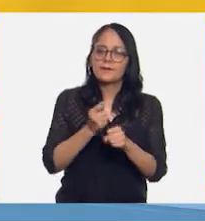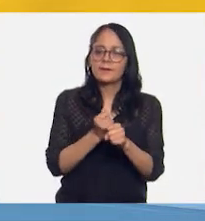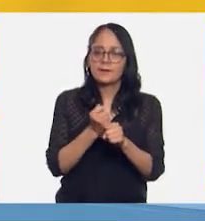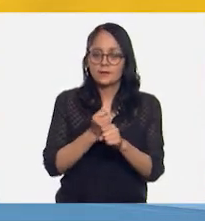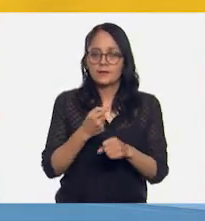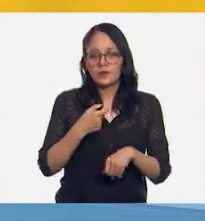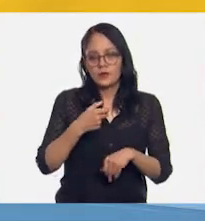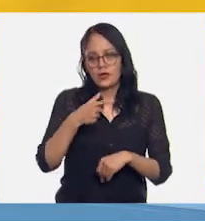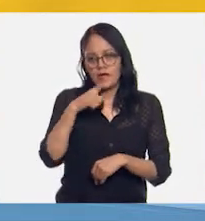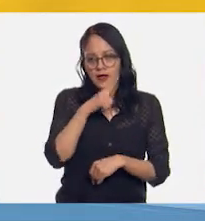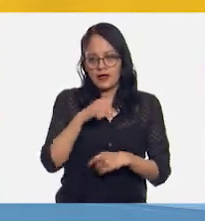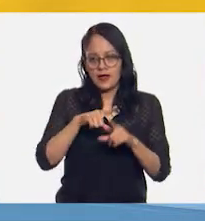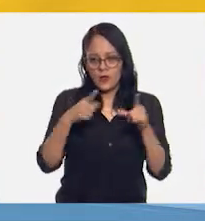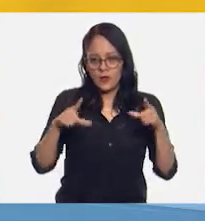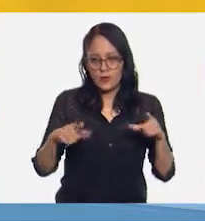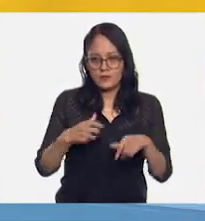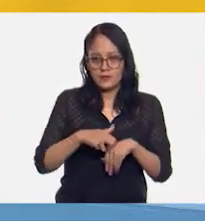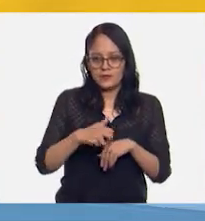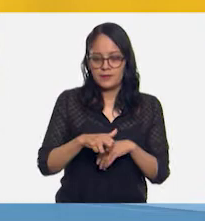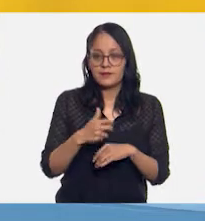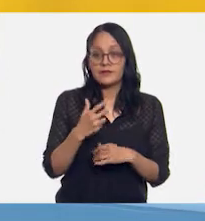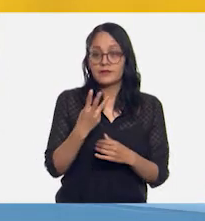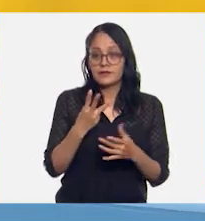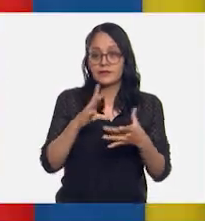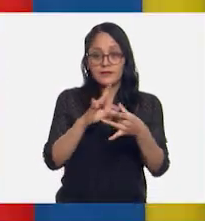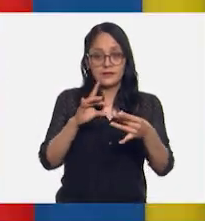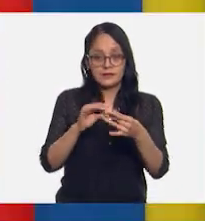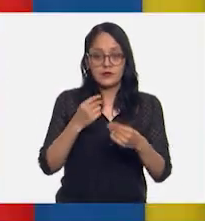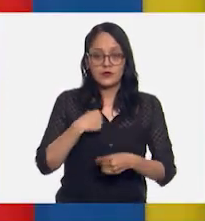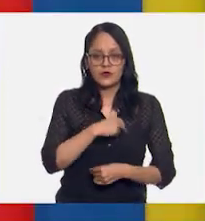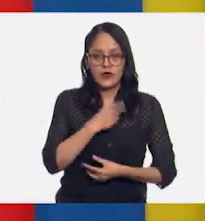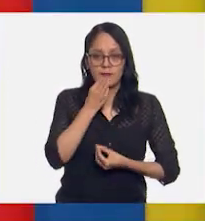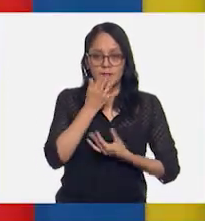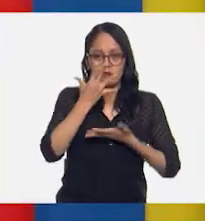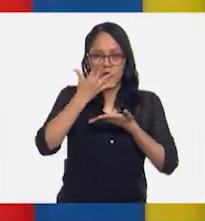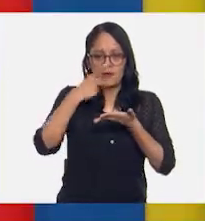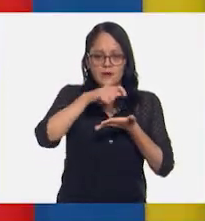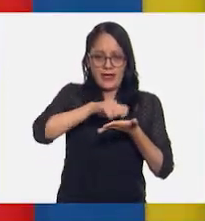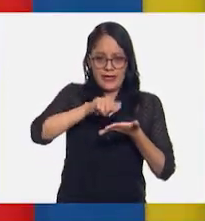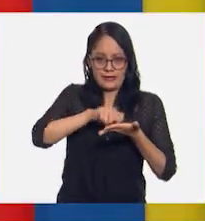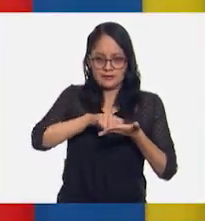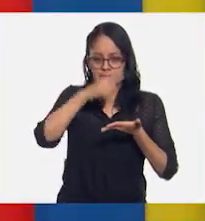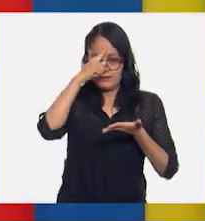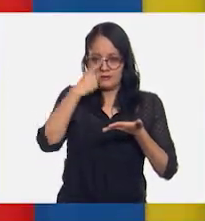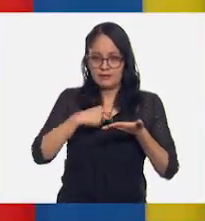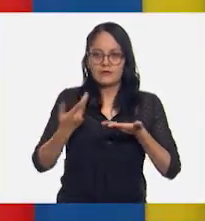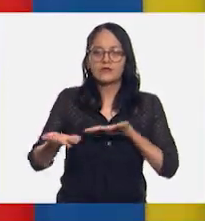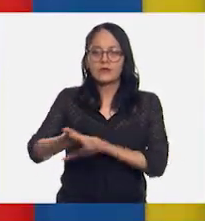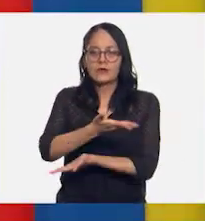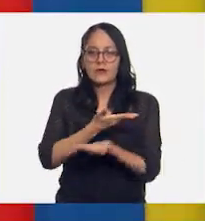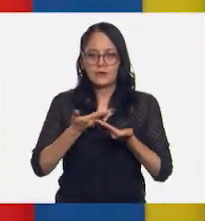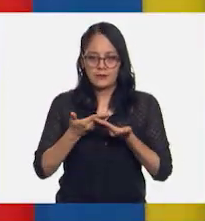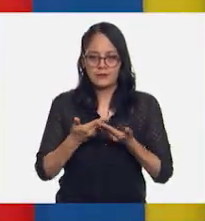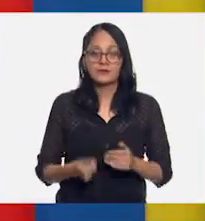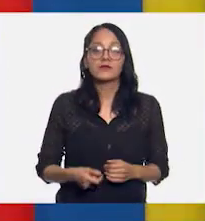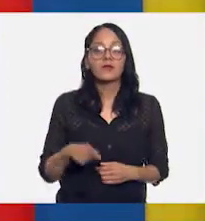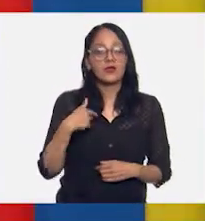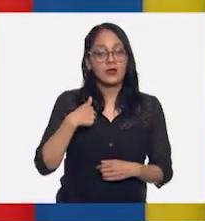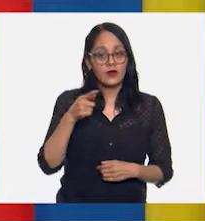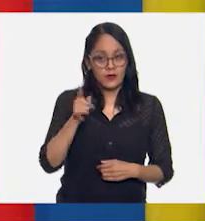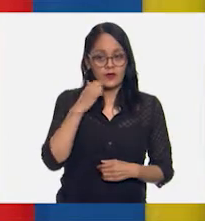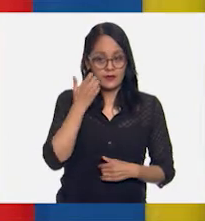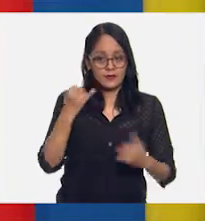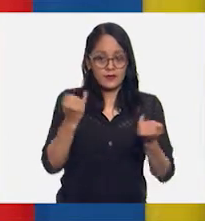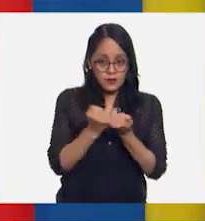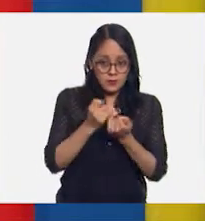13, escribir poemas para compartir. ¡Qué maravilla, Gaby! Si no tienes inconveniente, me encantaría compartirle a